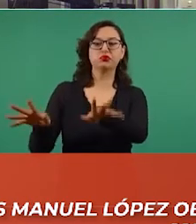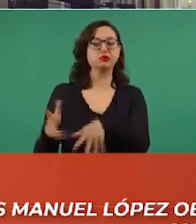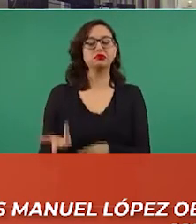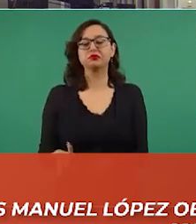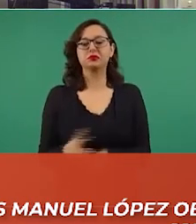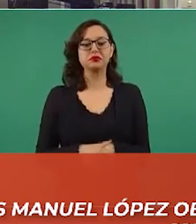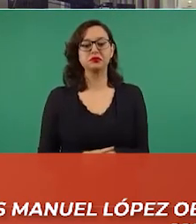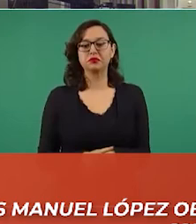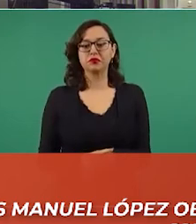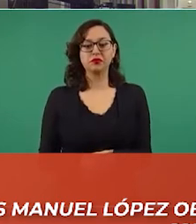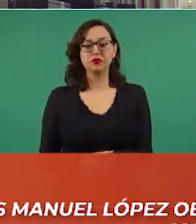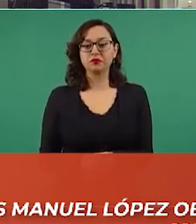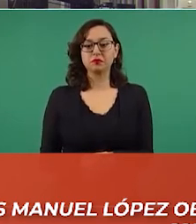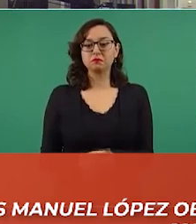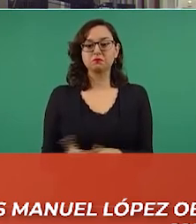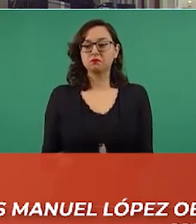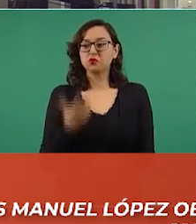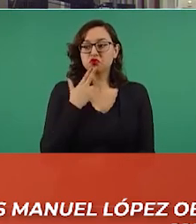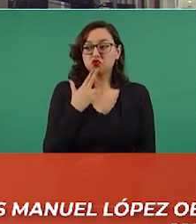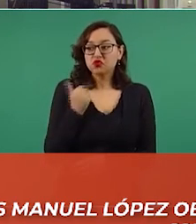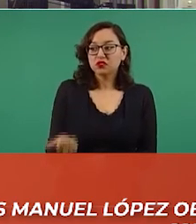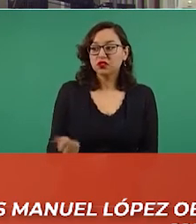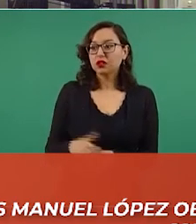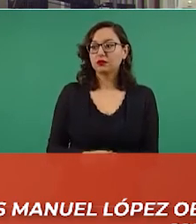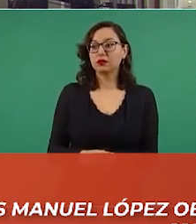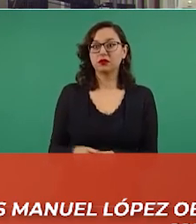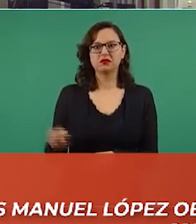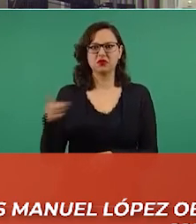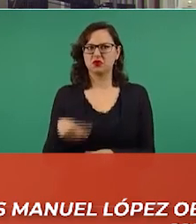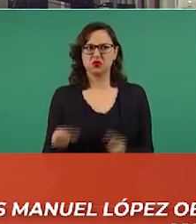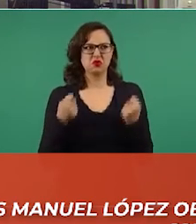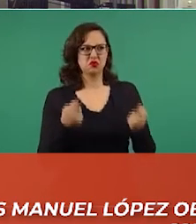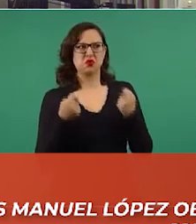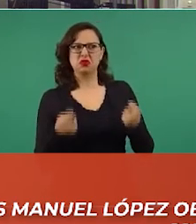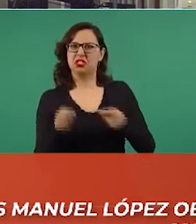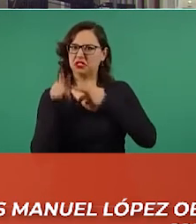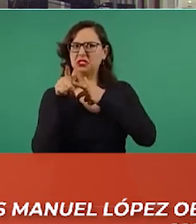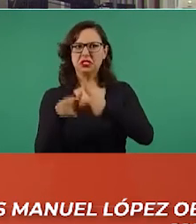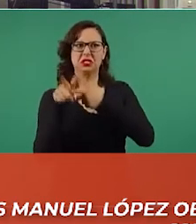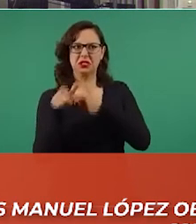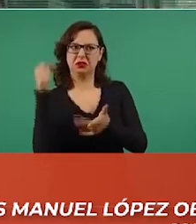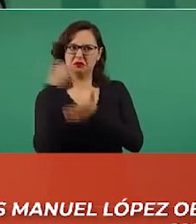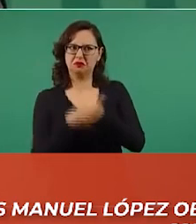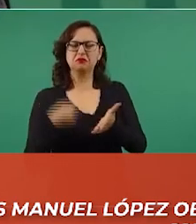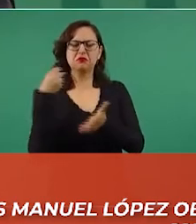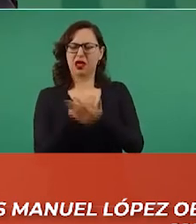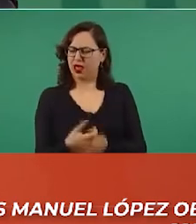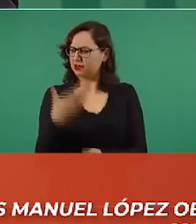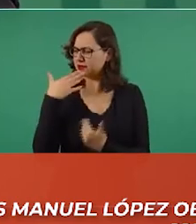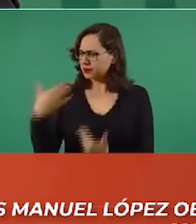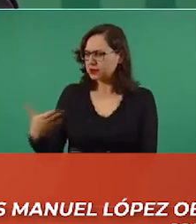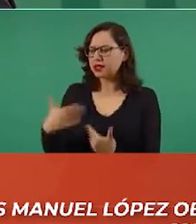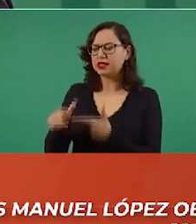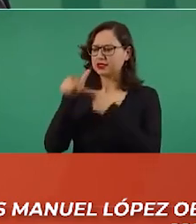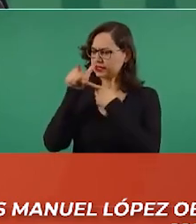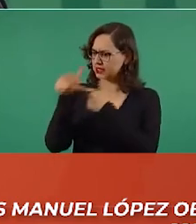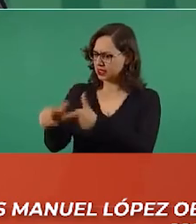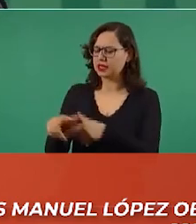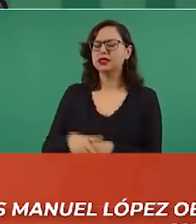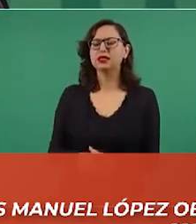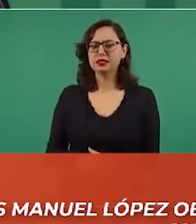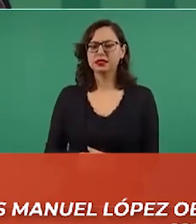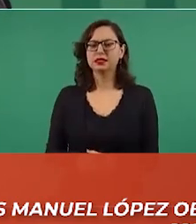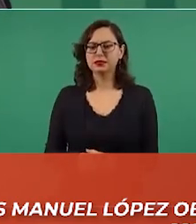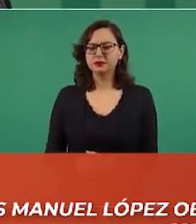Y que le van a seguir, claro que le van a seguir. Y tienen todo su derecho. O sea, viene una segunda vuelta.